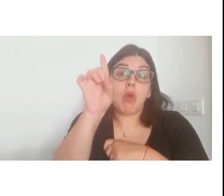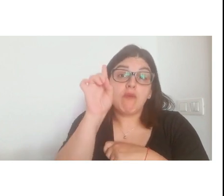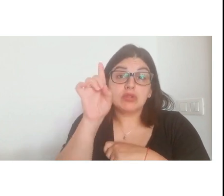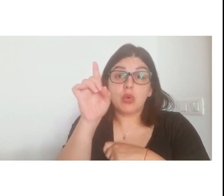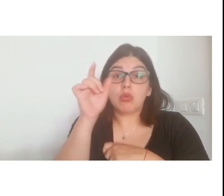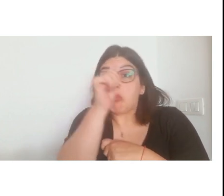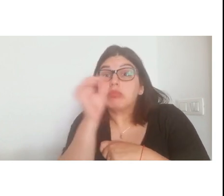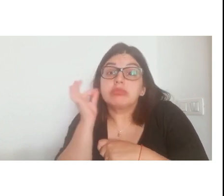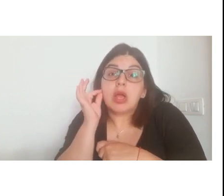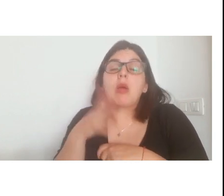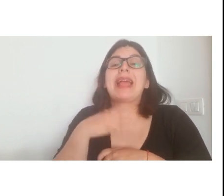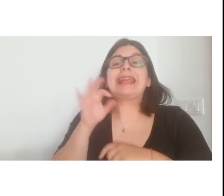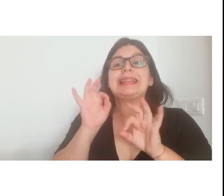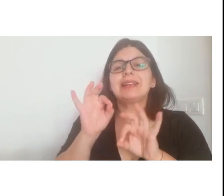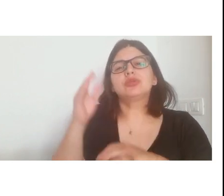titora,